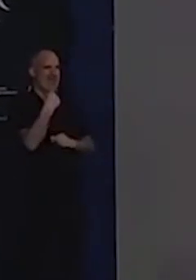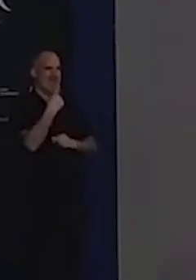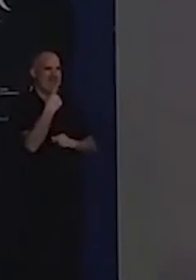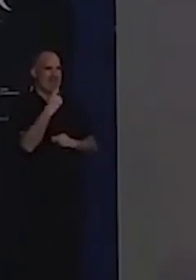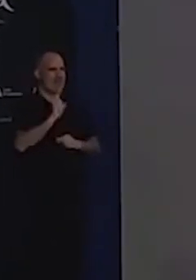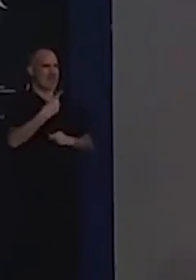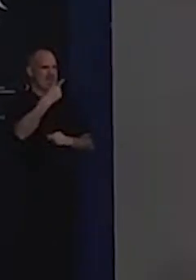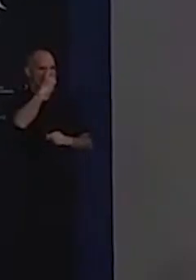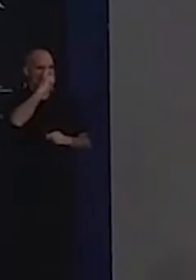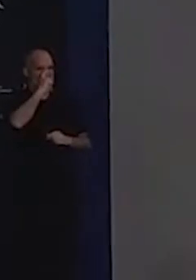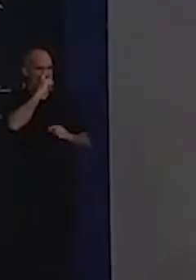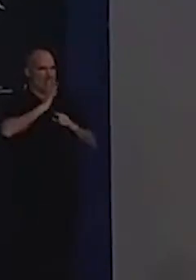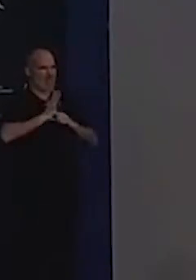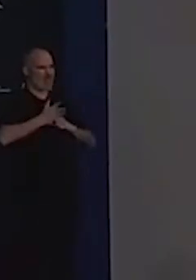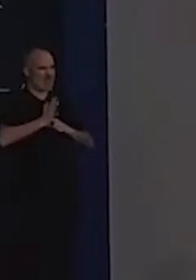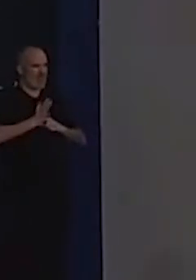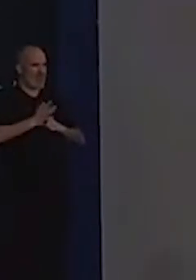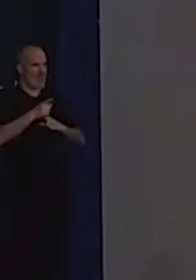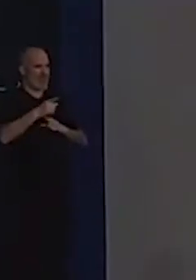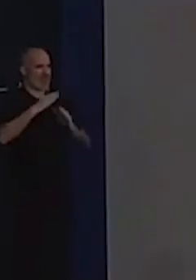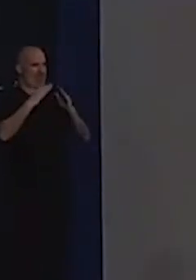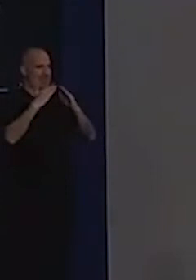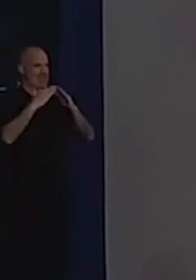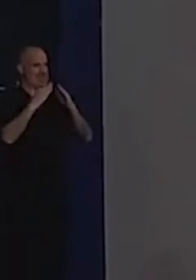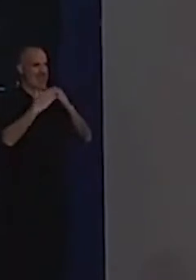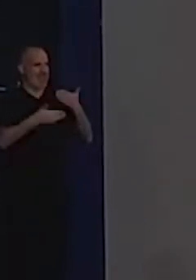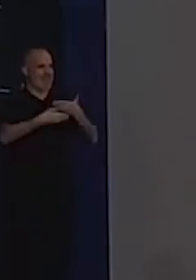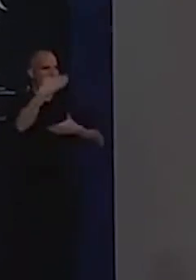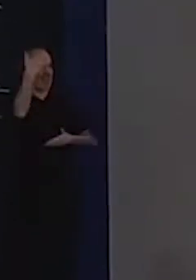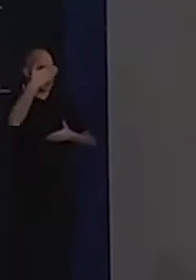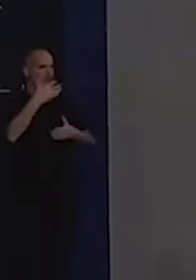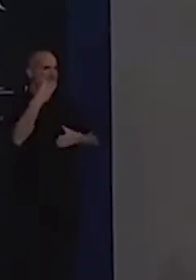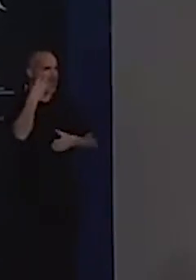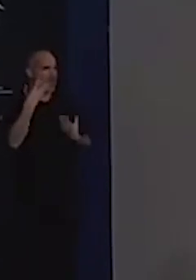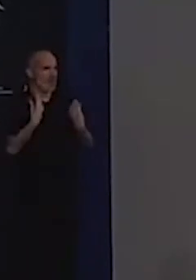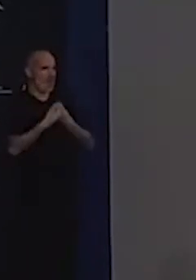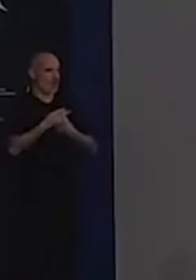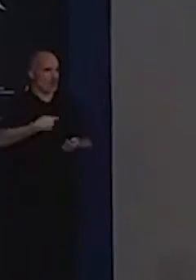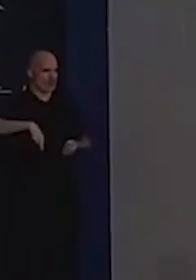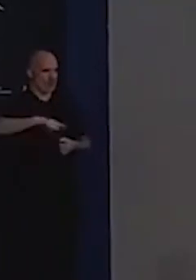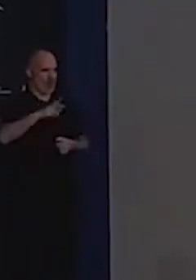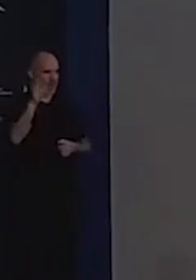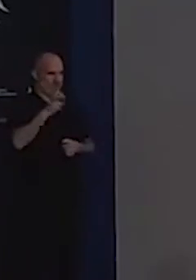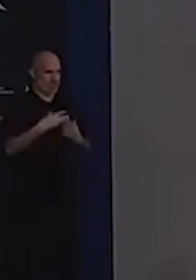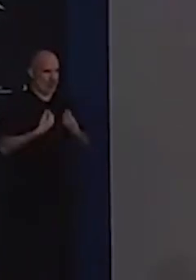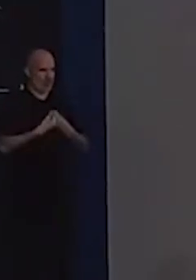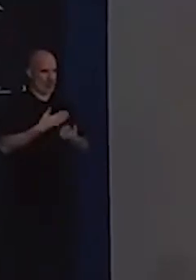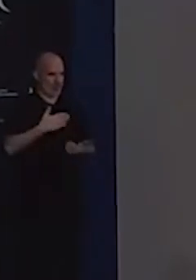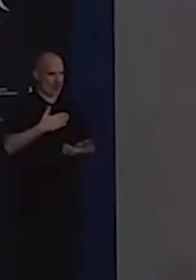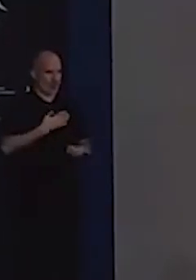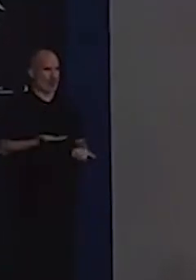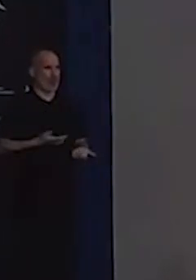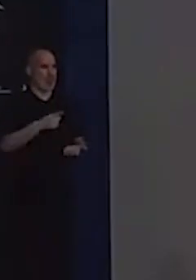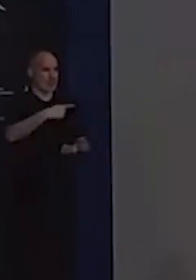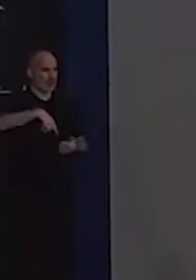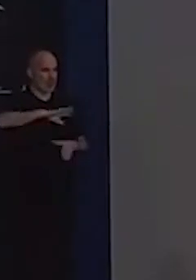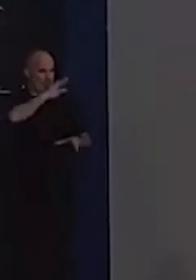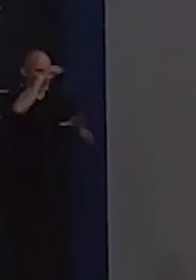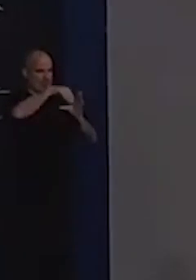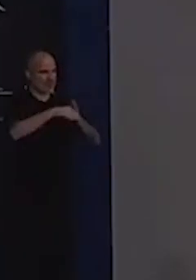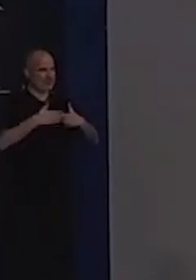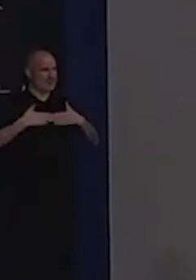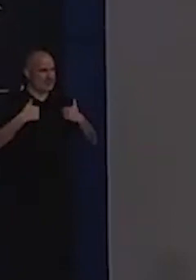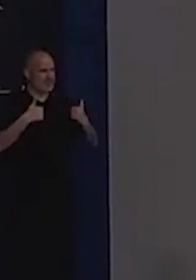la más antigua de la feria, que es la caseta de Diario Jaén, que está aquí presente con nosotros. Y en todas ellas tienen cabida para